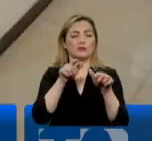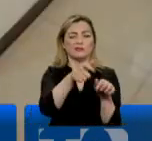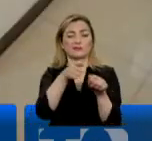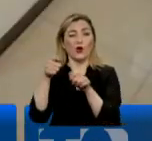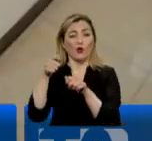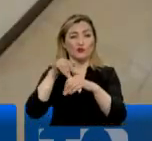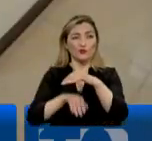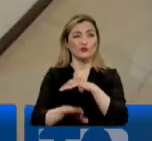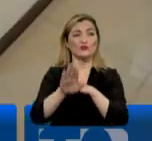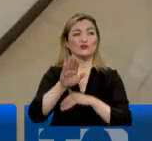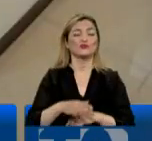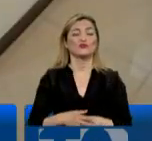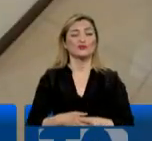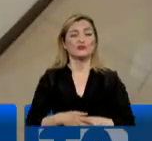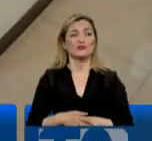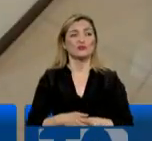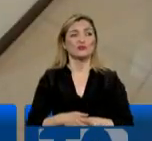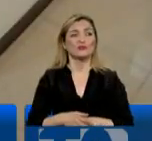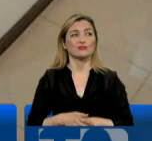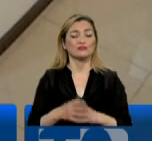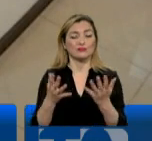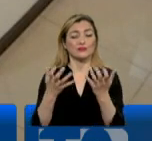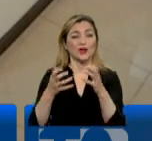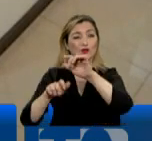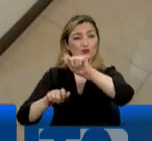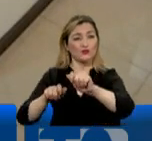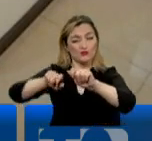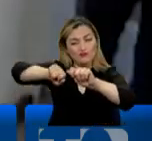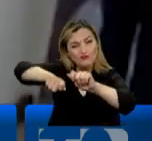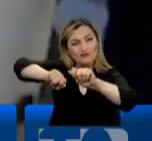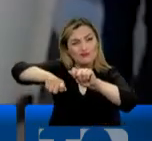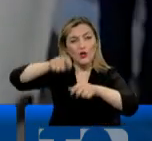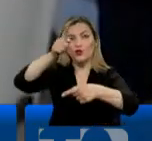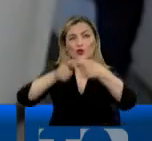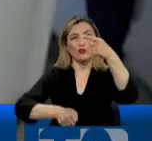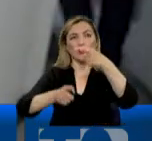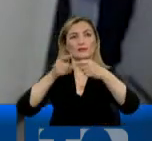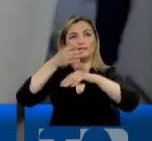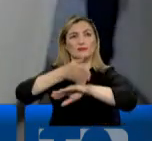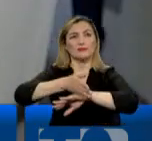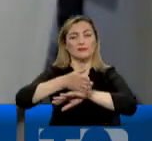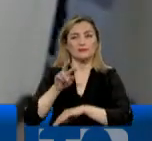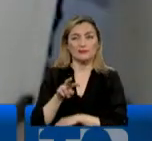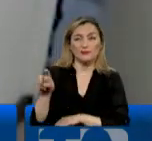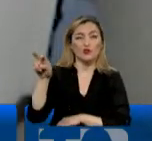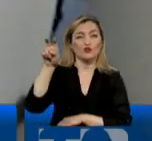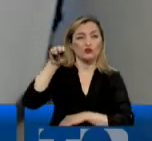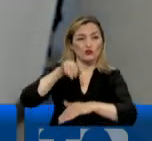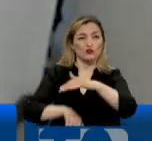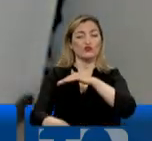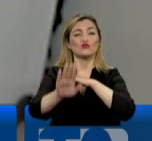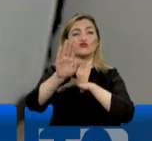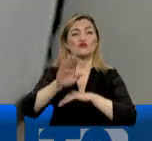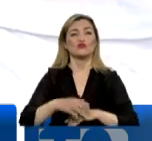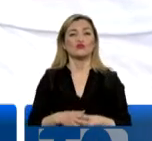Una vez que logran ingresar, los sujetos tratan de abrir las puertas de los domicilios sin éxito. Posteriormente, se dirigen al subsuelo. Bajaron